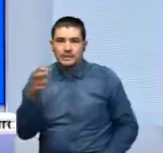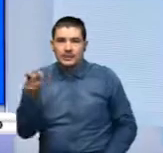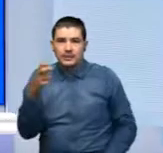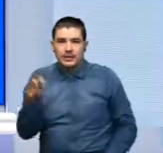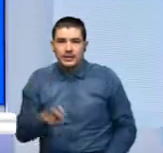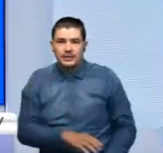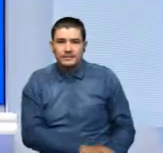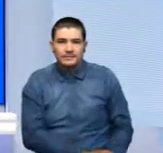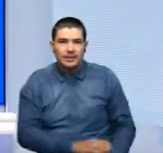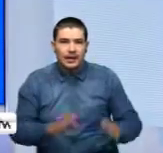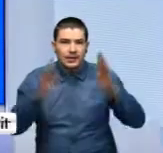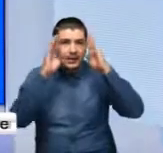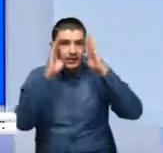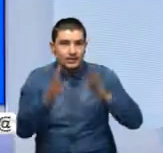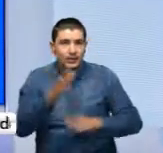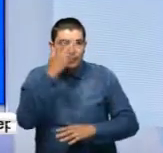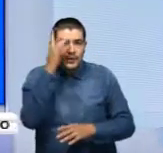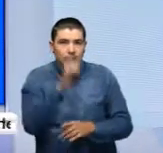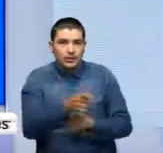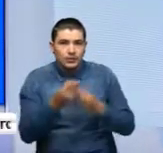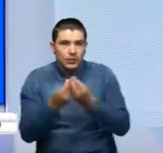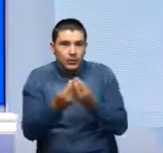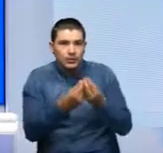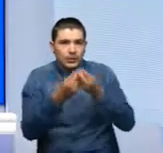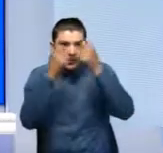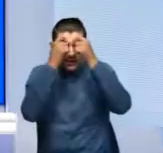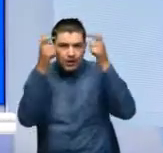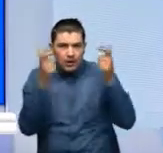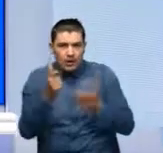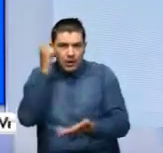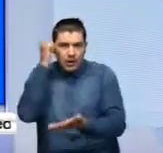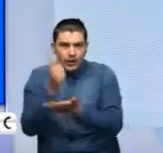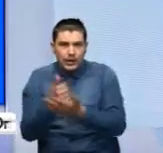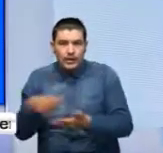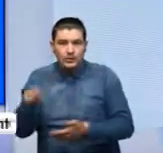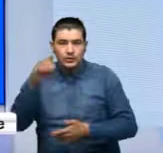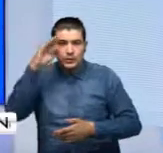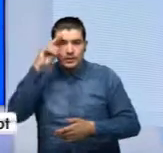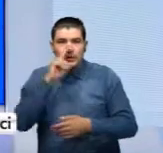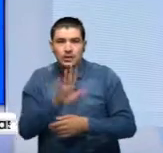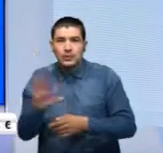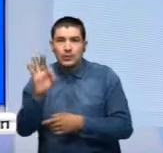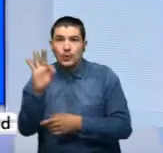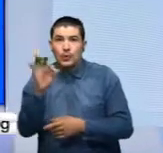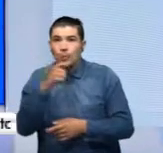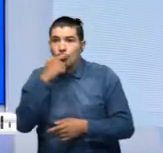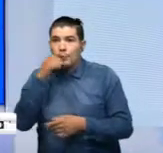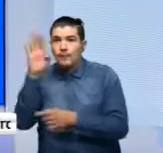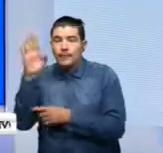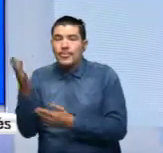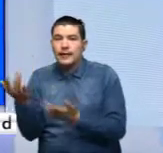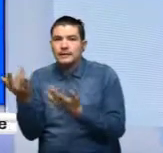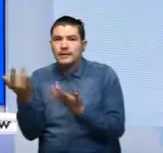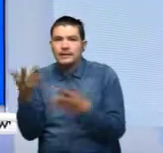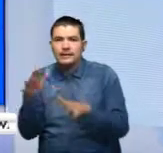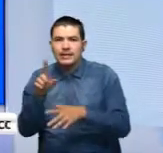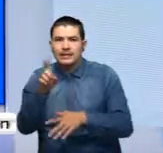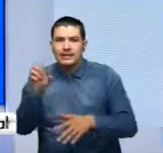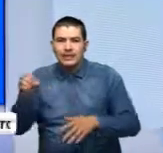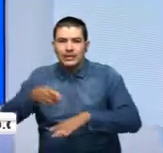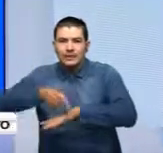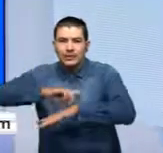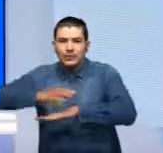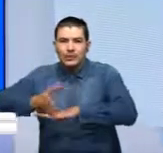y mucha atención porque un fallo del consejo de estado obliga a los alféreces y agentes de tránsito a esperar por 60